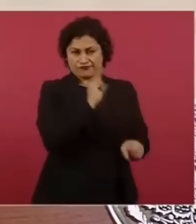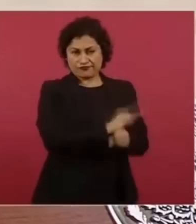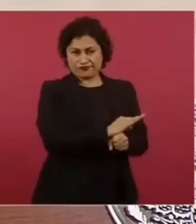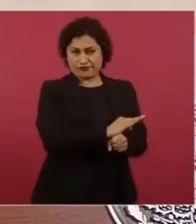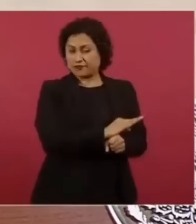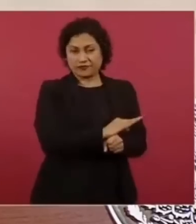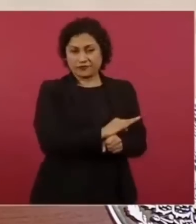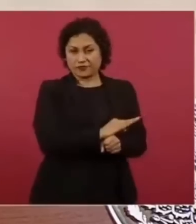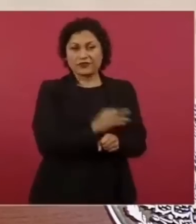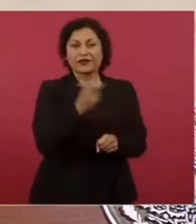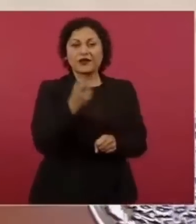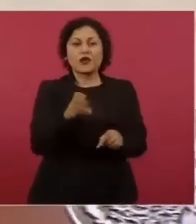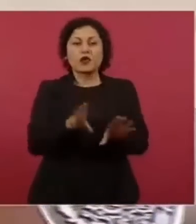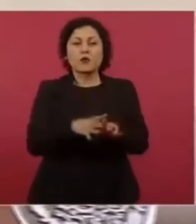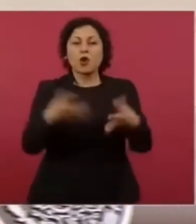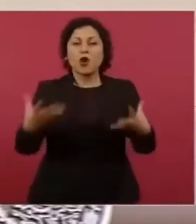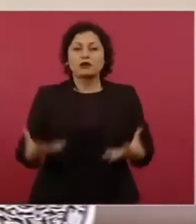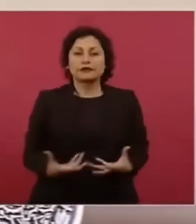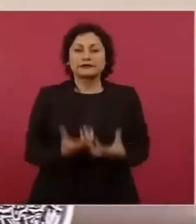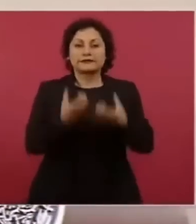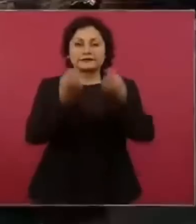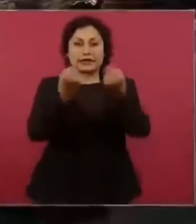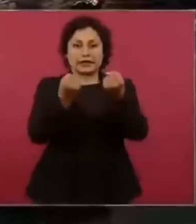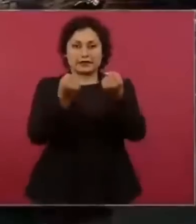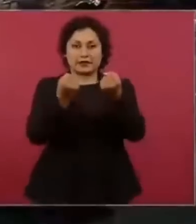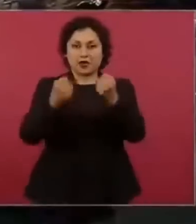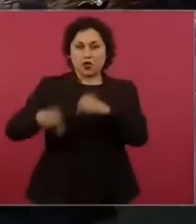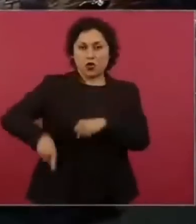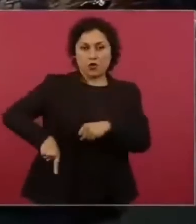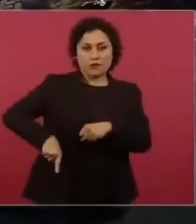Y así manejaron